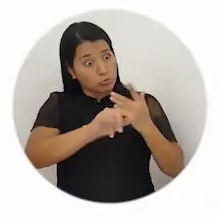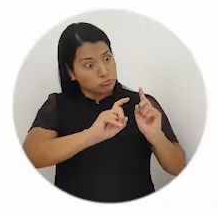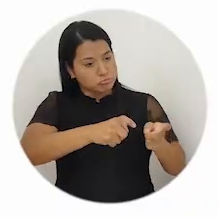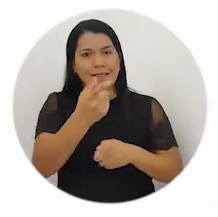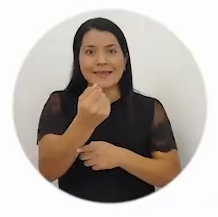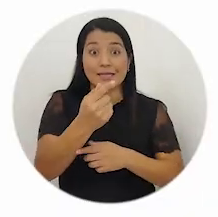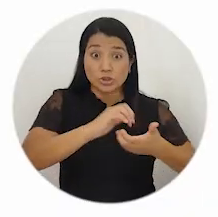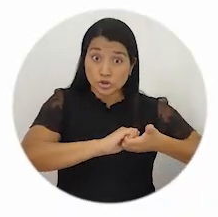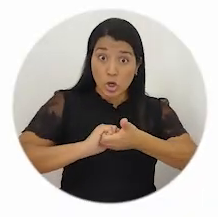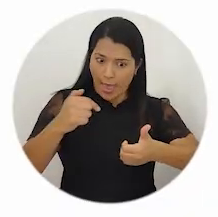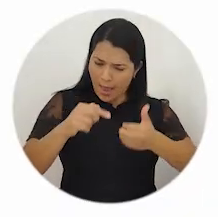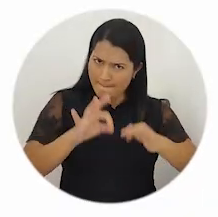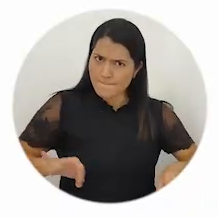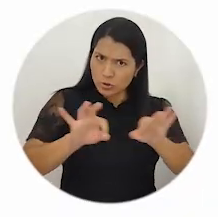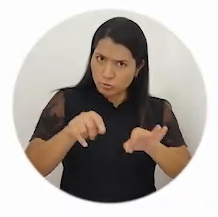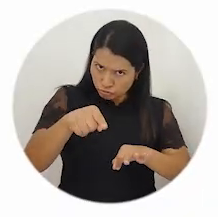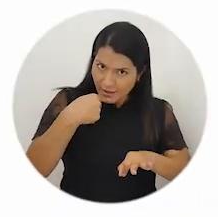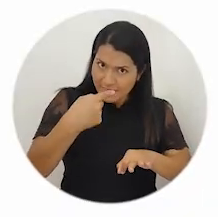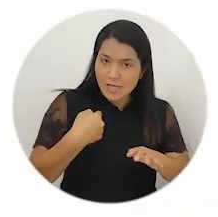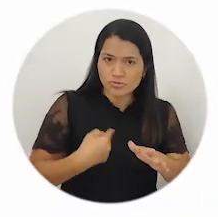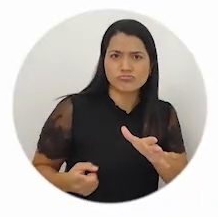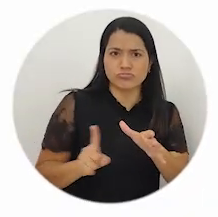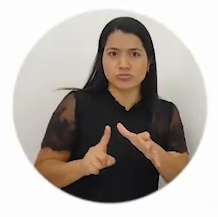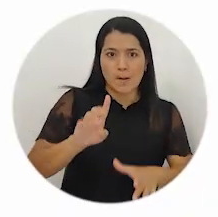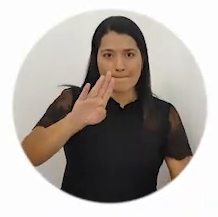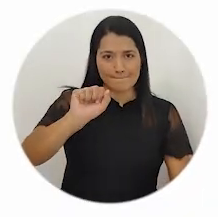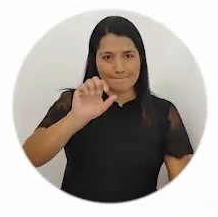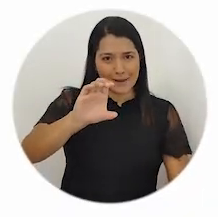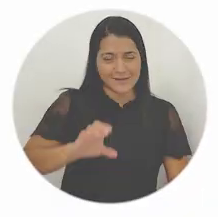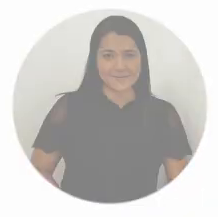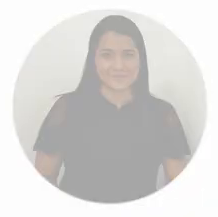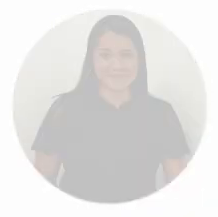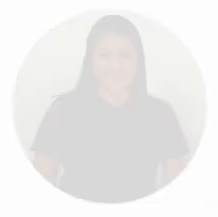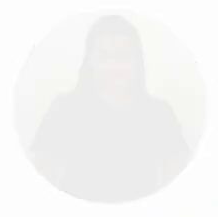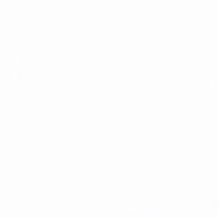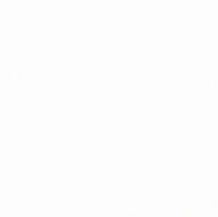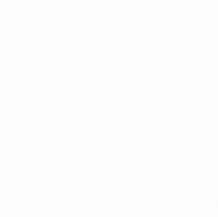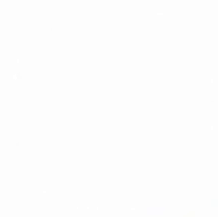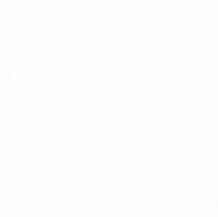importa de s yo me uno back